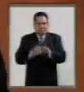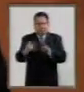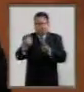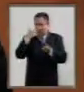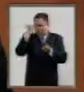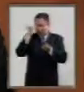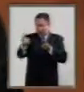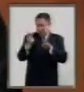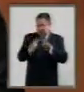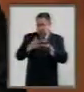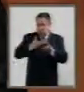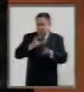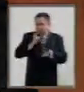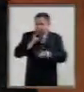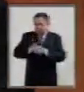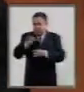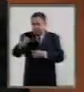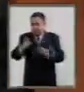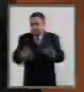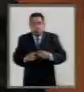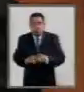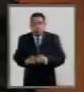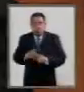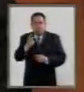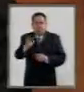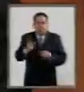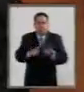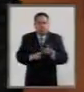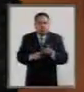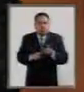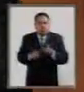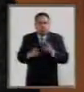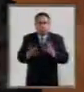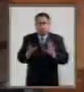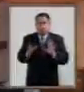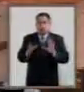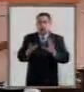una autoridad no tiene facultades. Y por lo tanto,